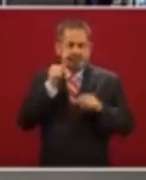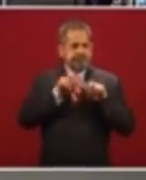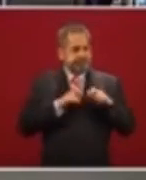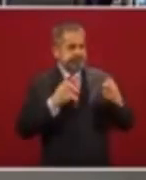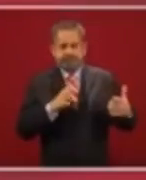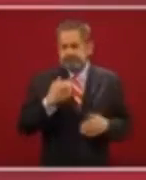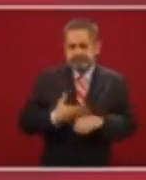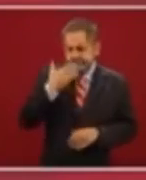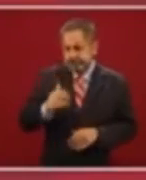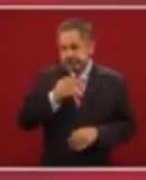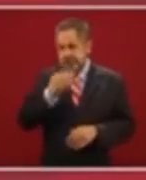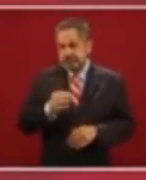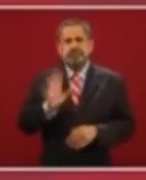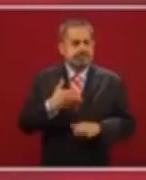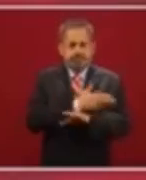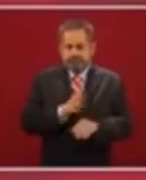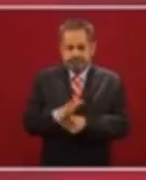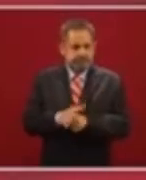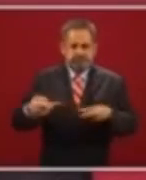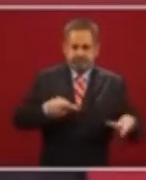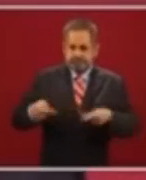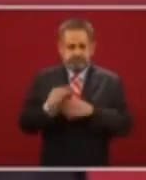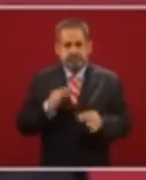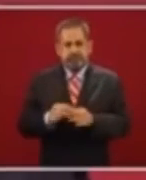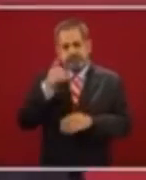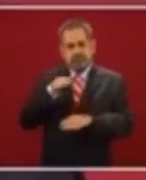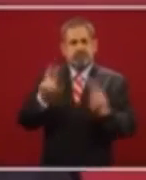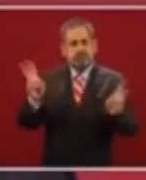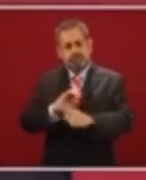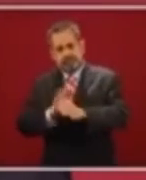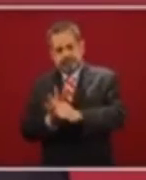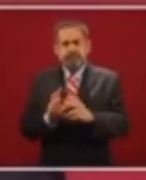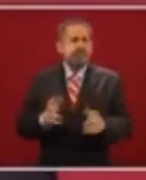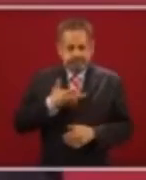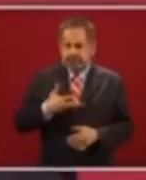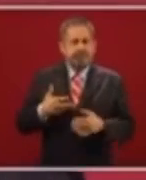gabinete. También aprovecho para decir de que estamos preparados por lo del coronavirus.